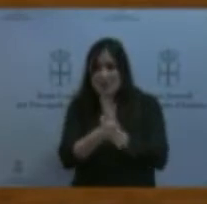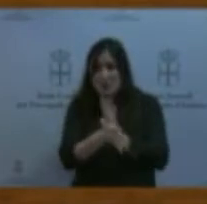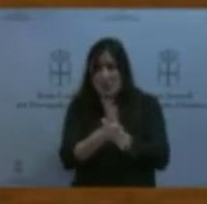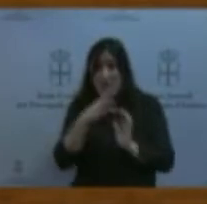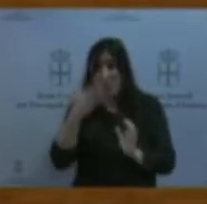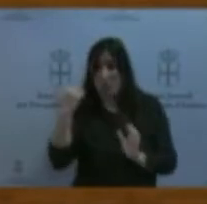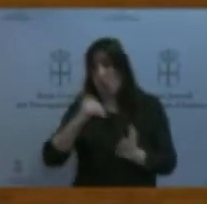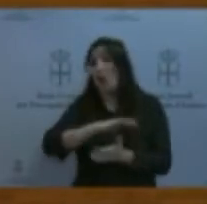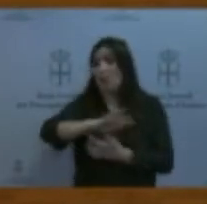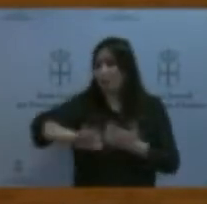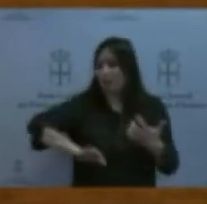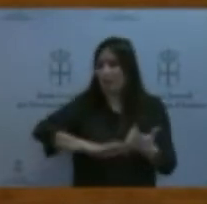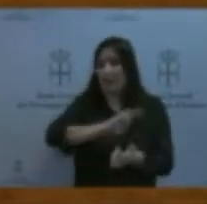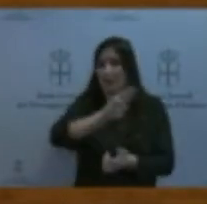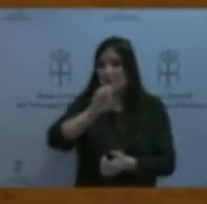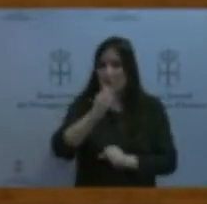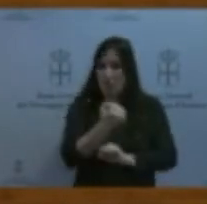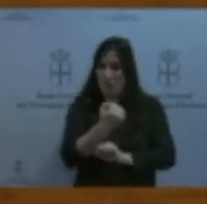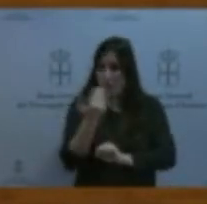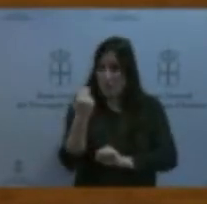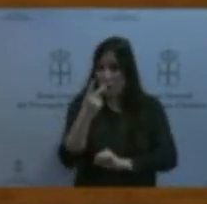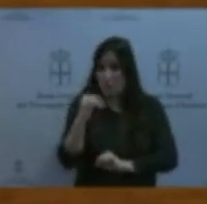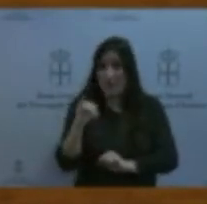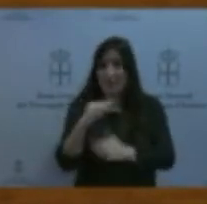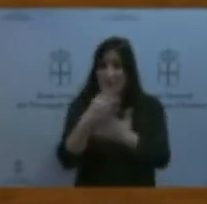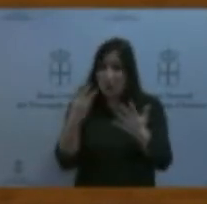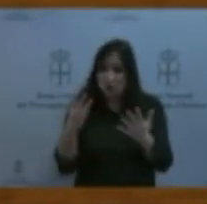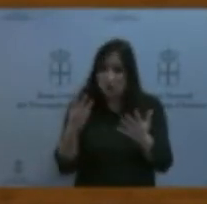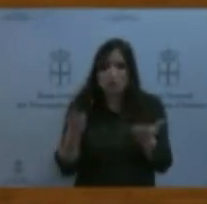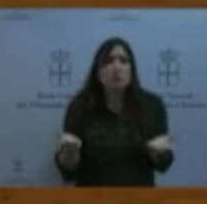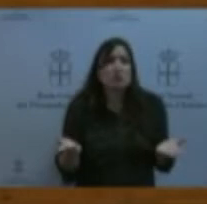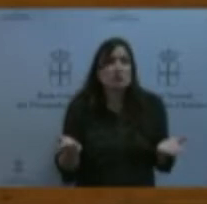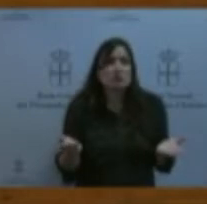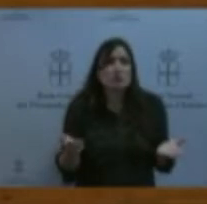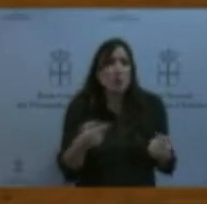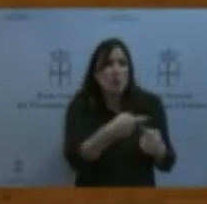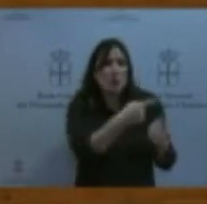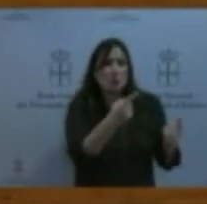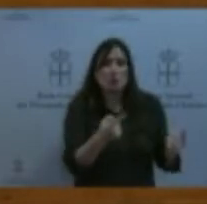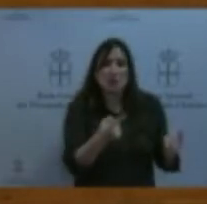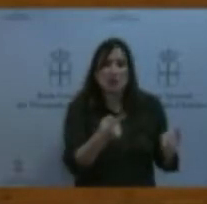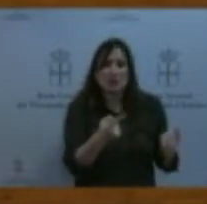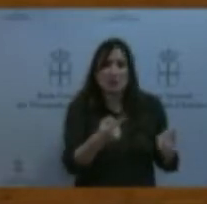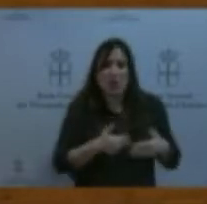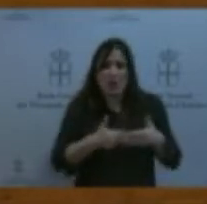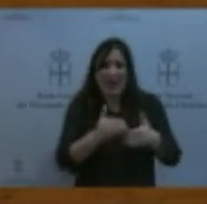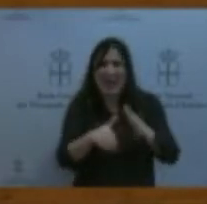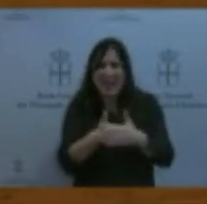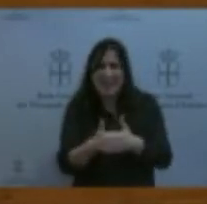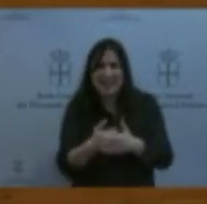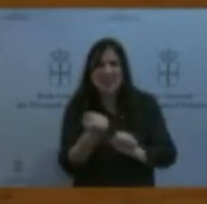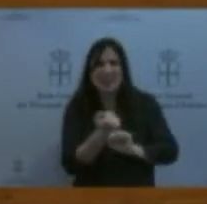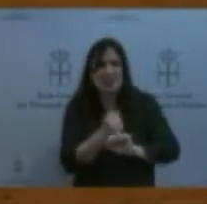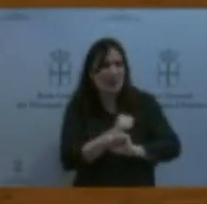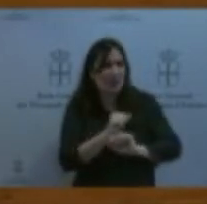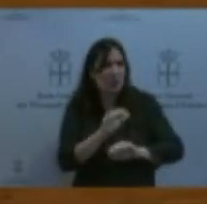de 2018, qué es lo que ocasiona que ustedes no resuelvan hasta esa fecha, por qué lleva todo este tiempo, qué es lo que ustedes han